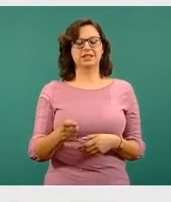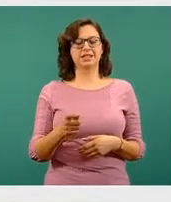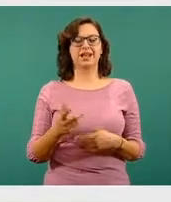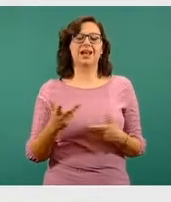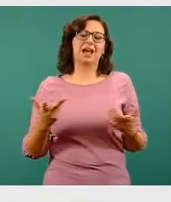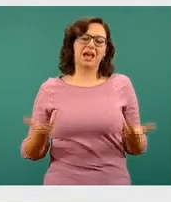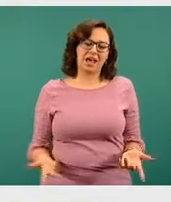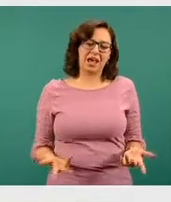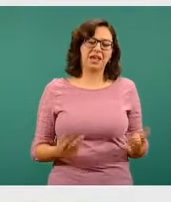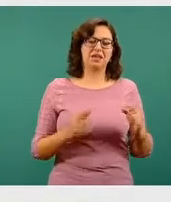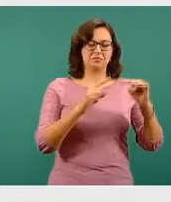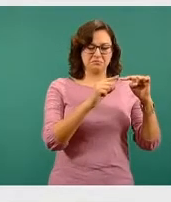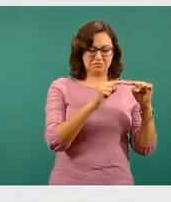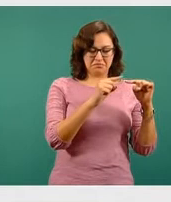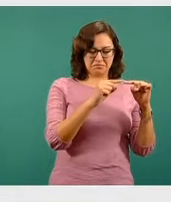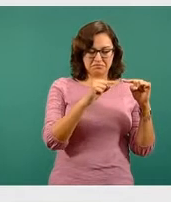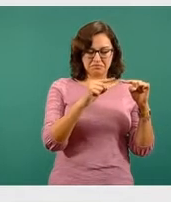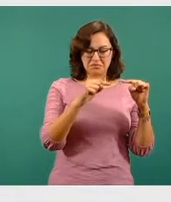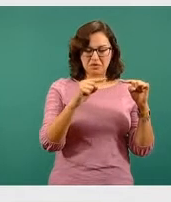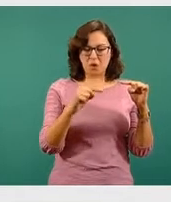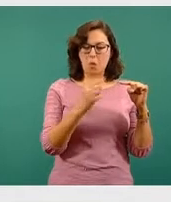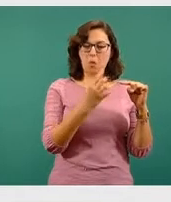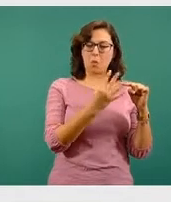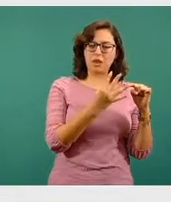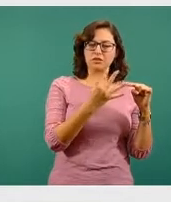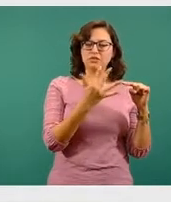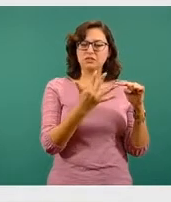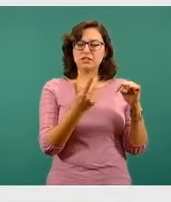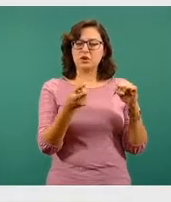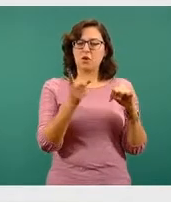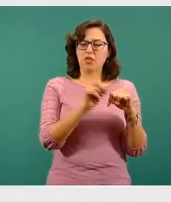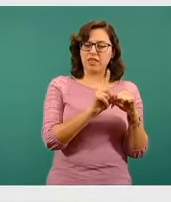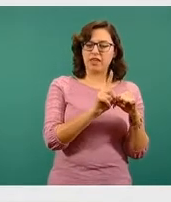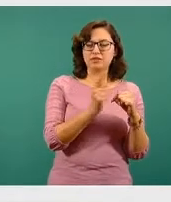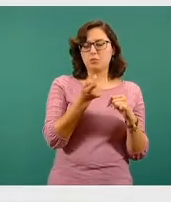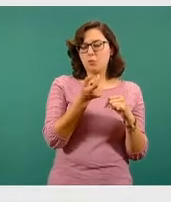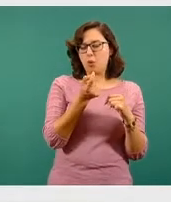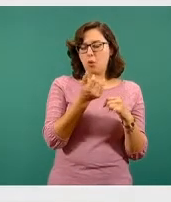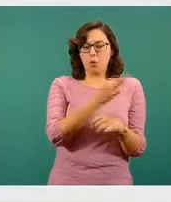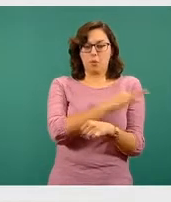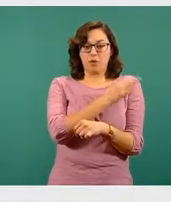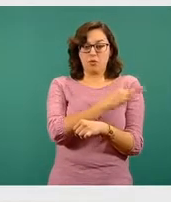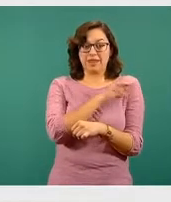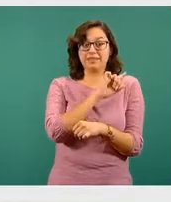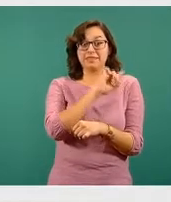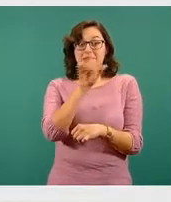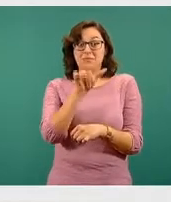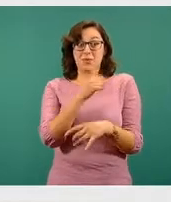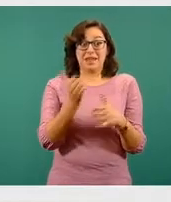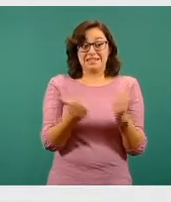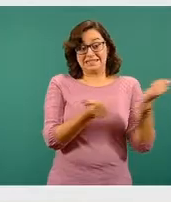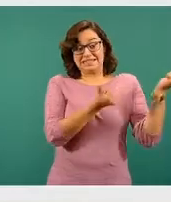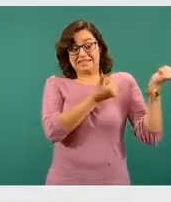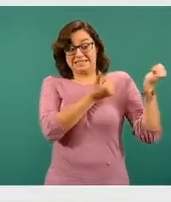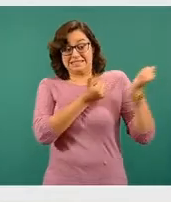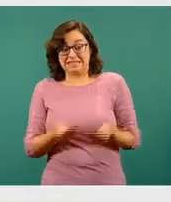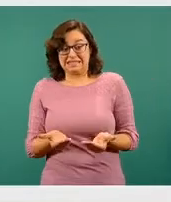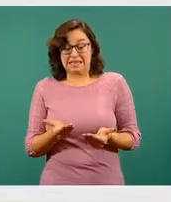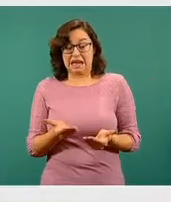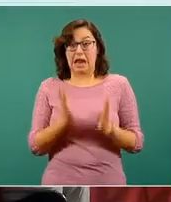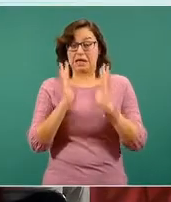5 días, 4 a 5 días después de la llegada del embarque. Y en los siguientes días, desde luego el embarque que está